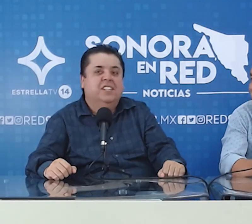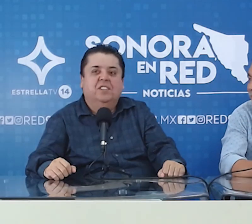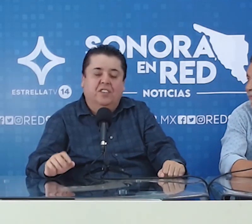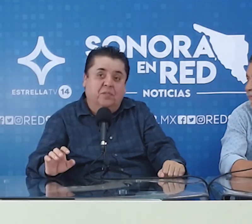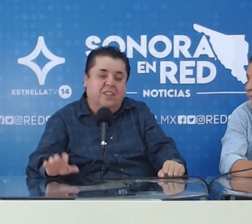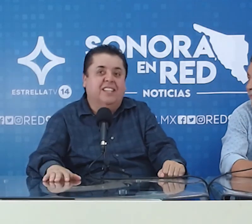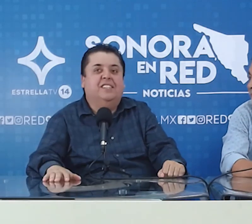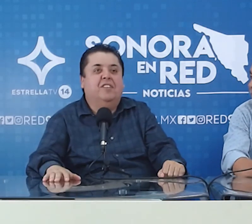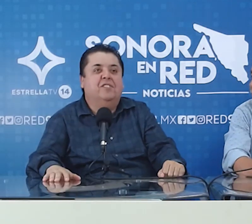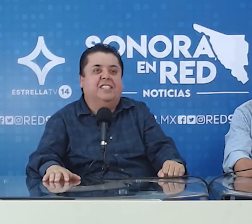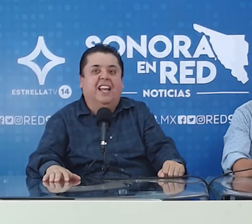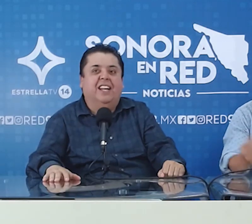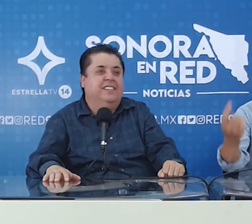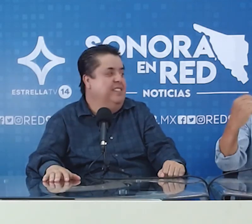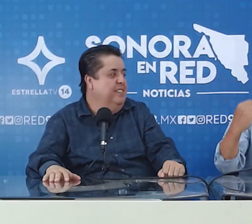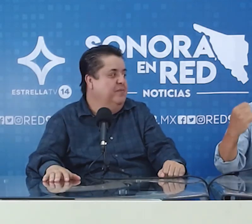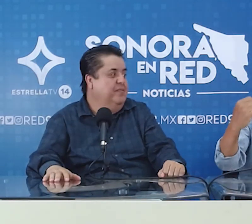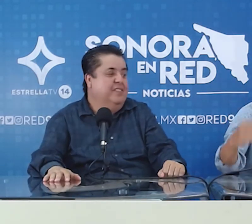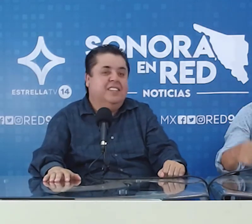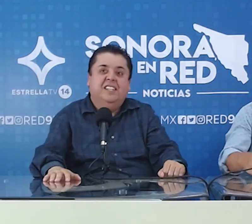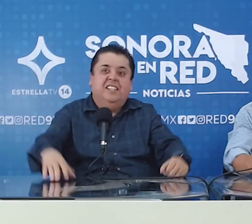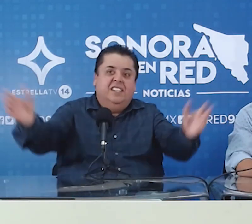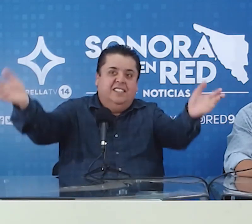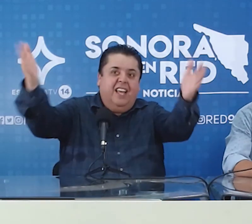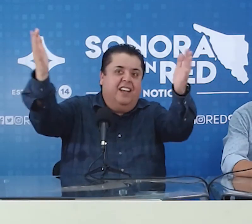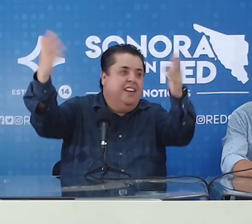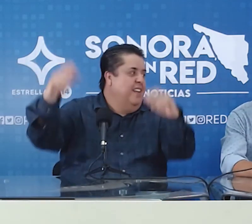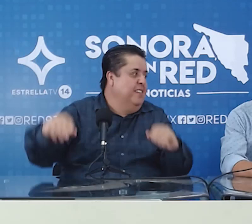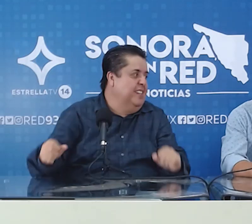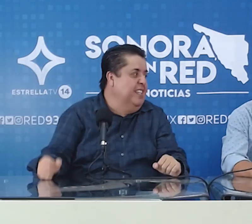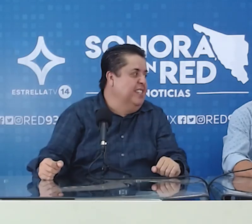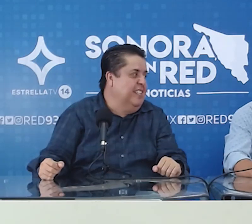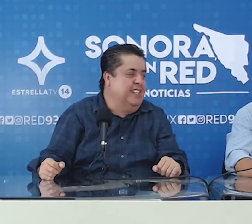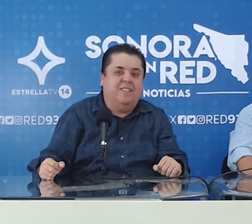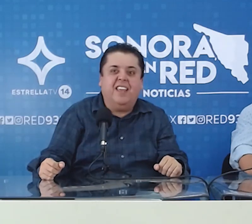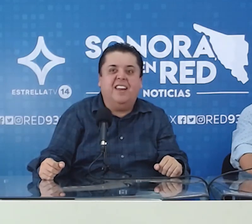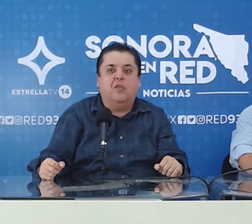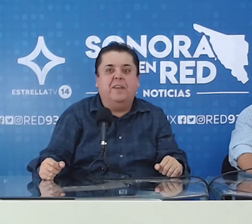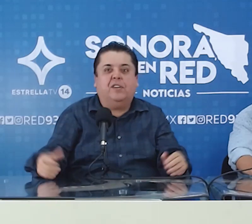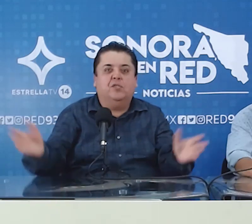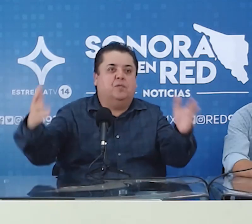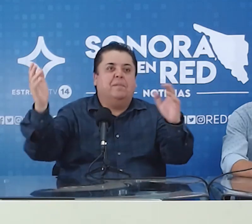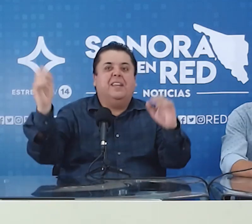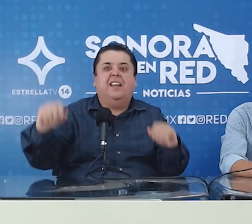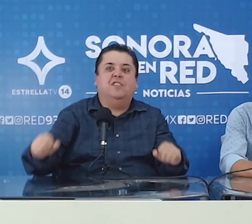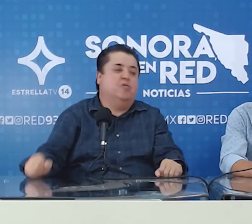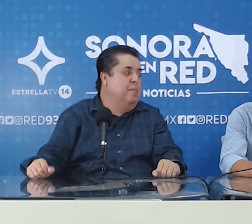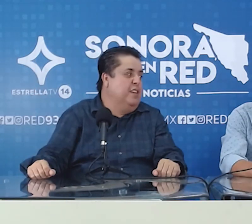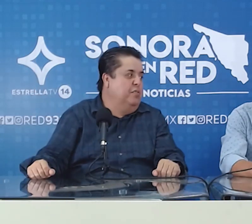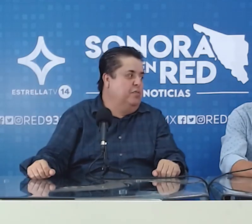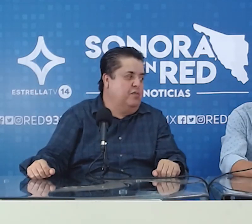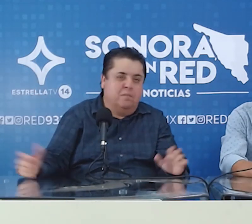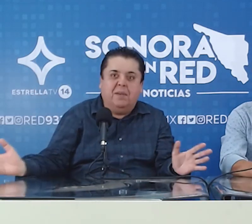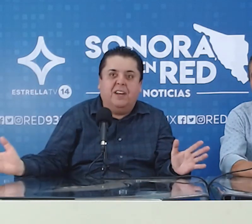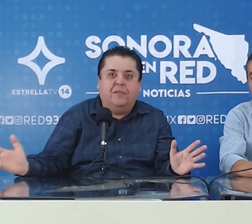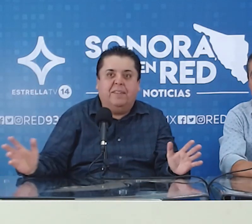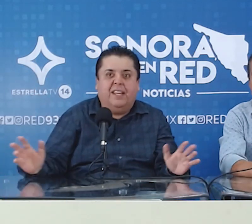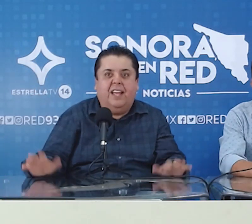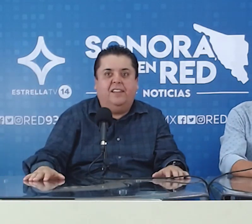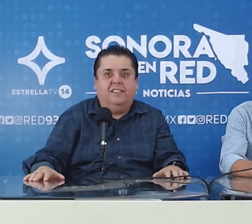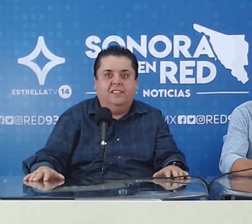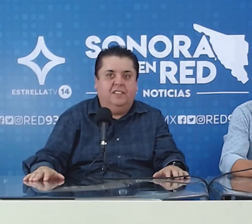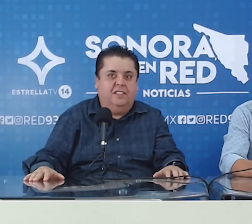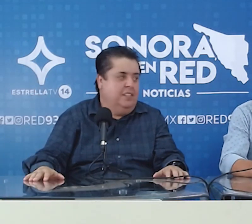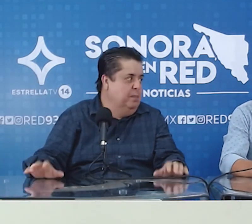salgan. Cuando se metan a sus casas. Salgan a divertirse, vayan a comer con su familia los domingos, convivan en